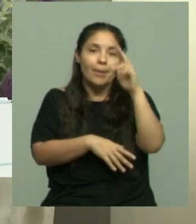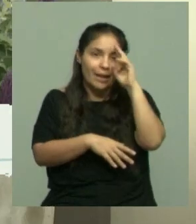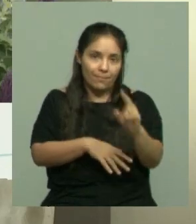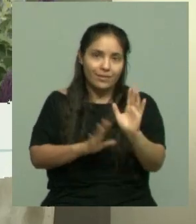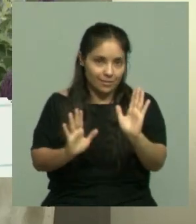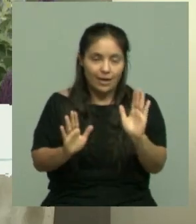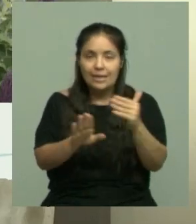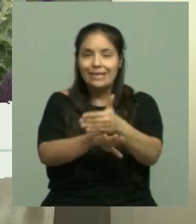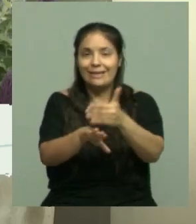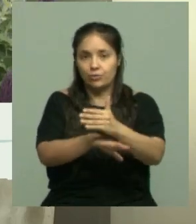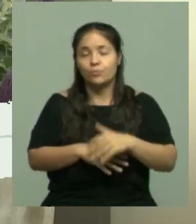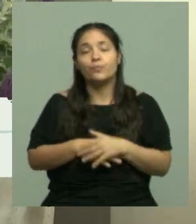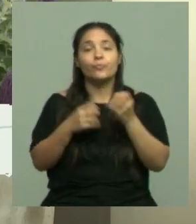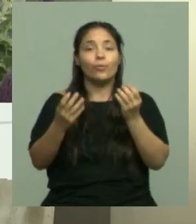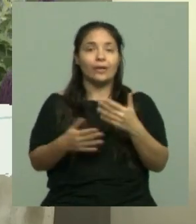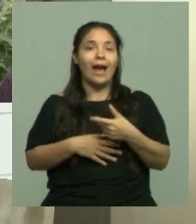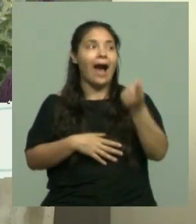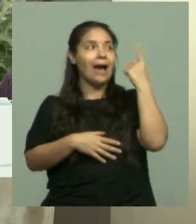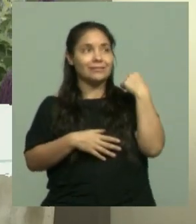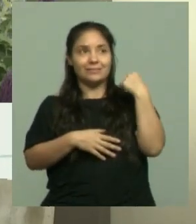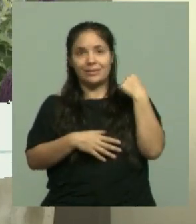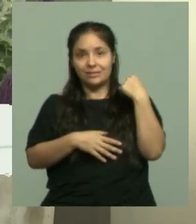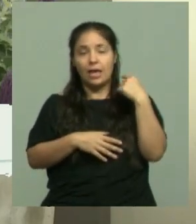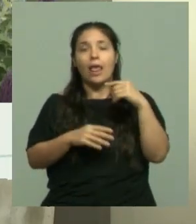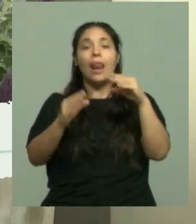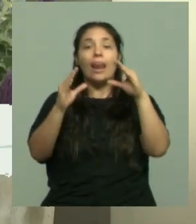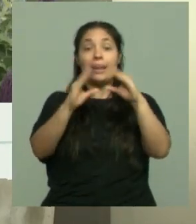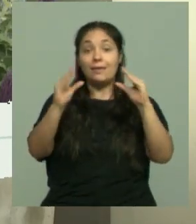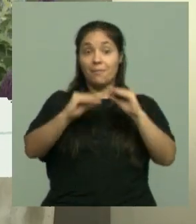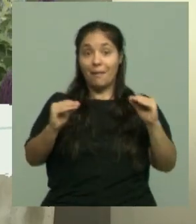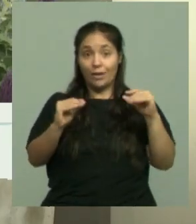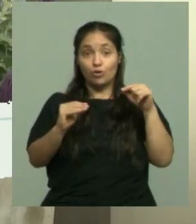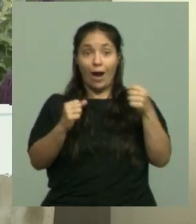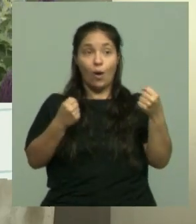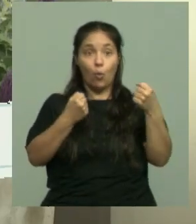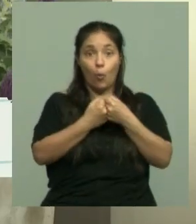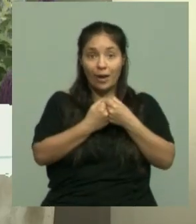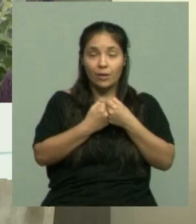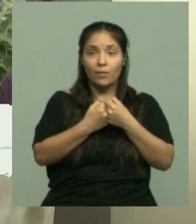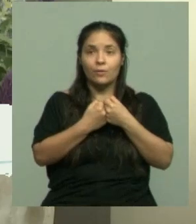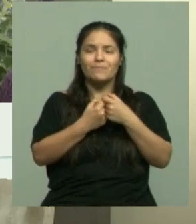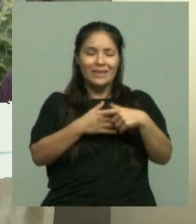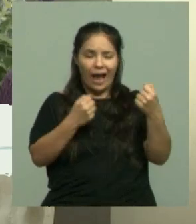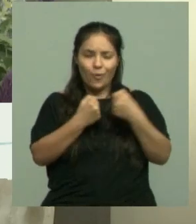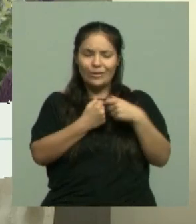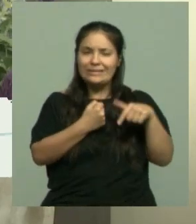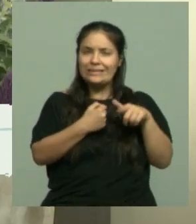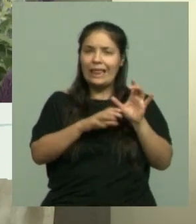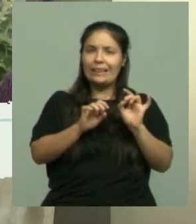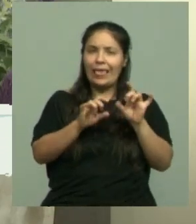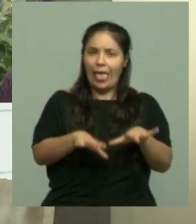Líbano, de este acuerdo al que se llegó en su momento y hablaban de lo frágil que era mantener ese acuerdo cuando